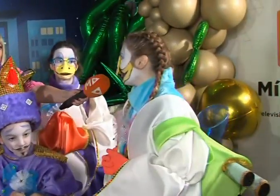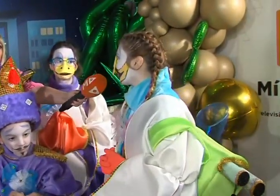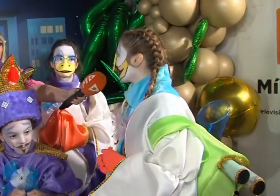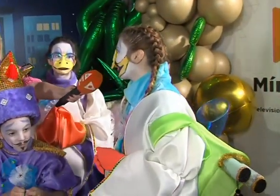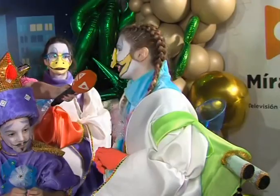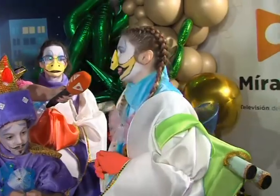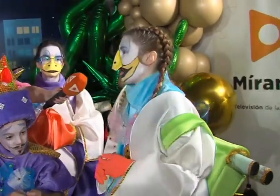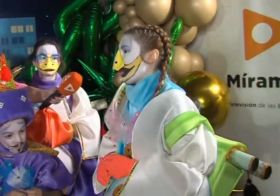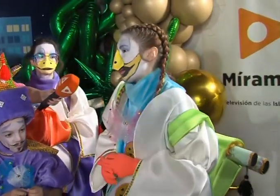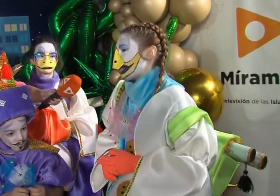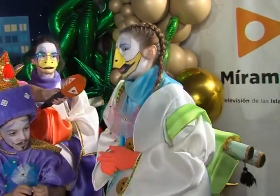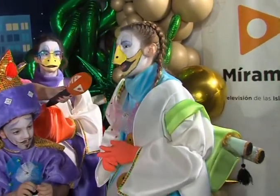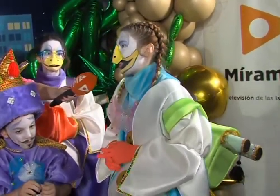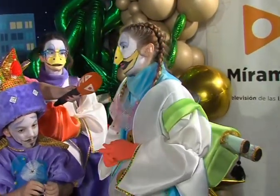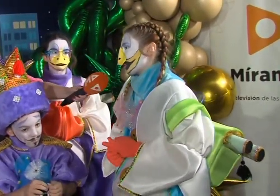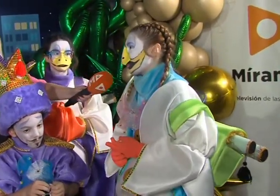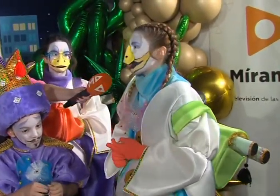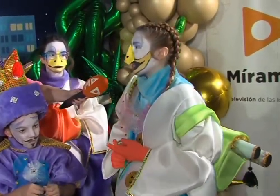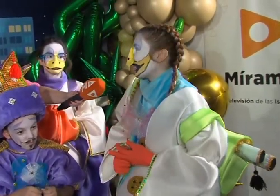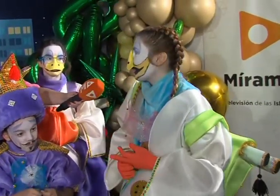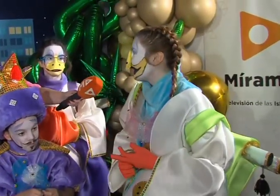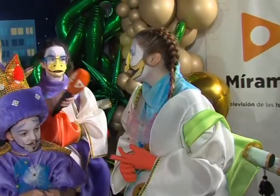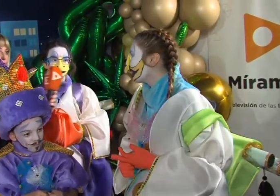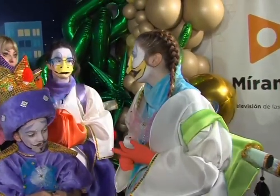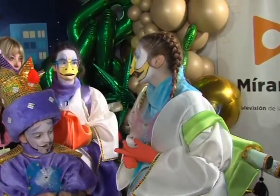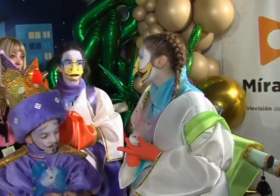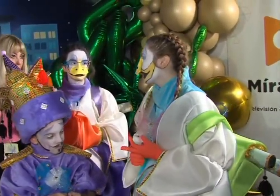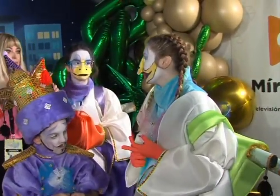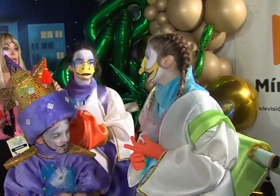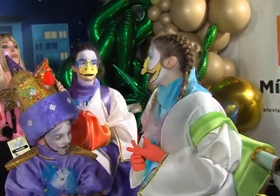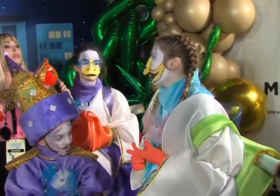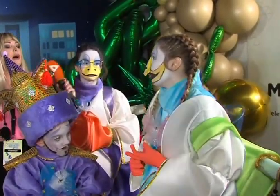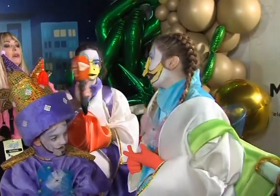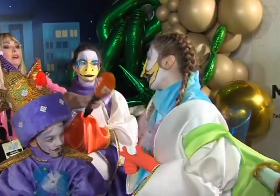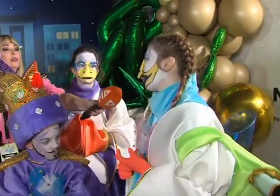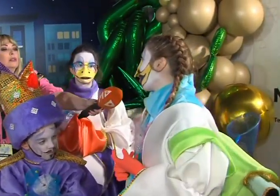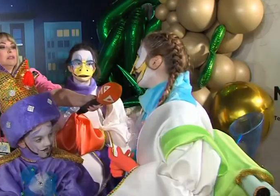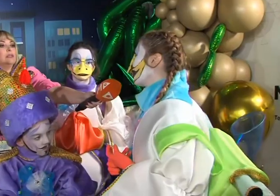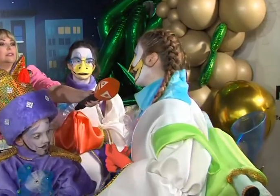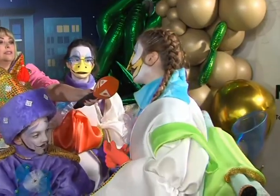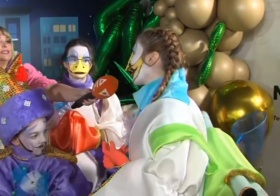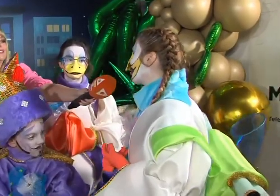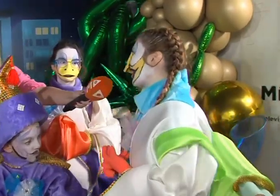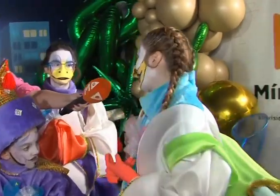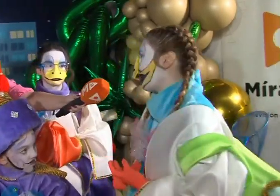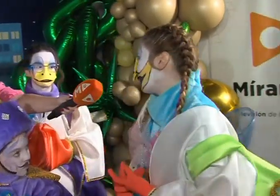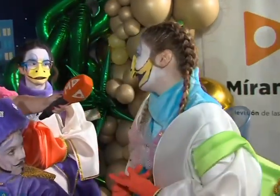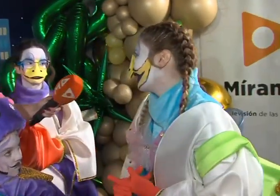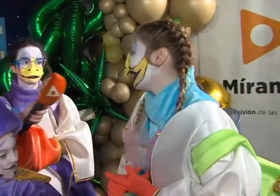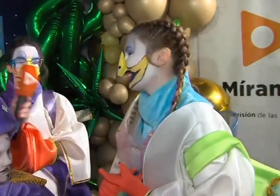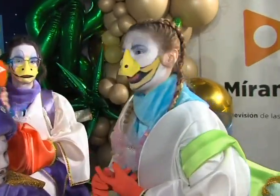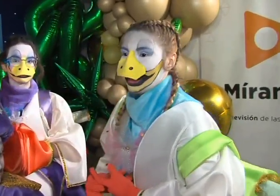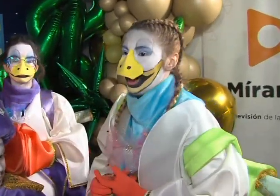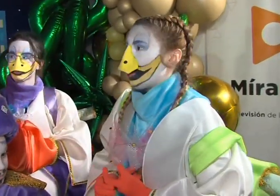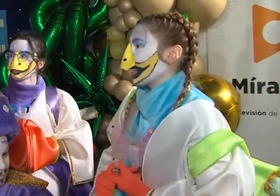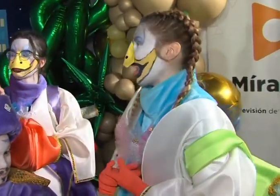años. Ay, ¿y cómo lo lleva? Es una pena porque no me gustaría irme. Bueno, pero tú no vas a ir a una murga adulta. Pero no es lo mismo una murga adulta que esto. ¿En